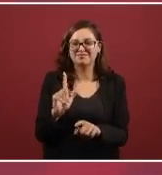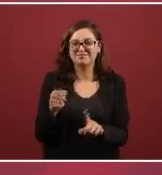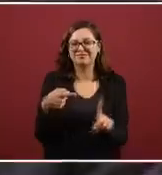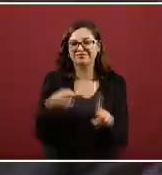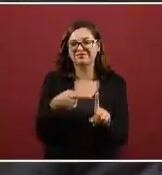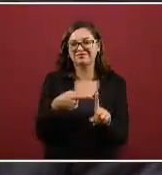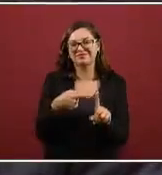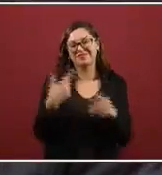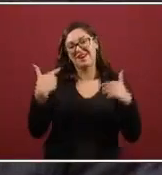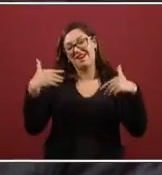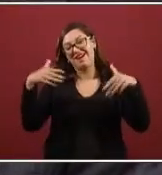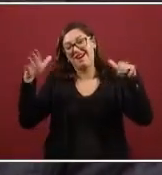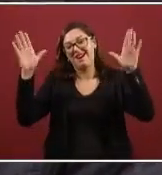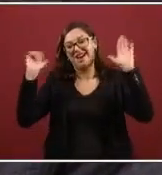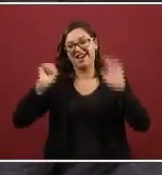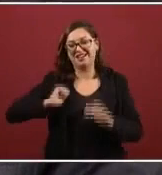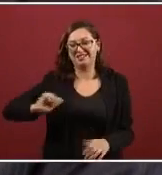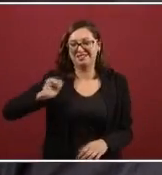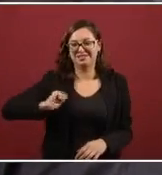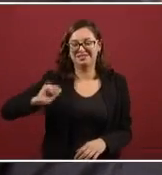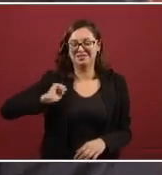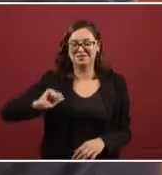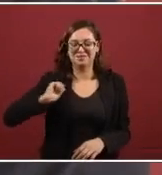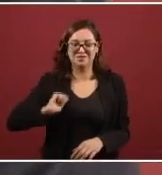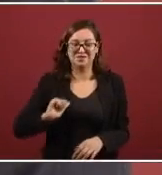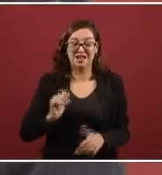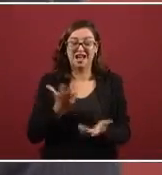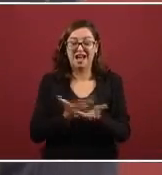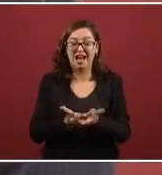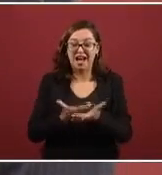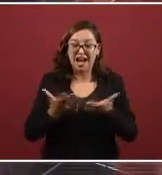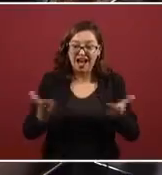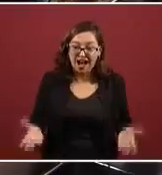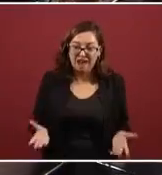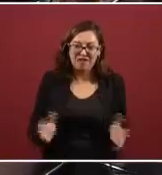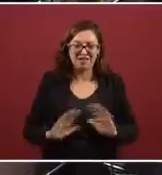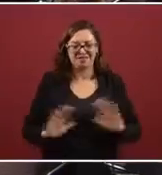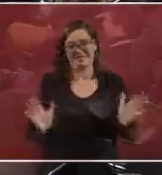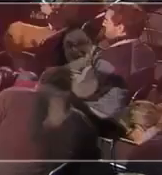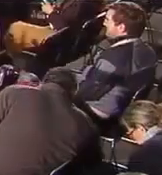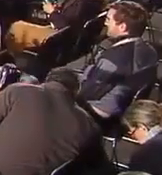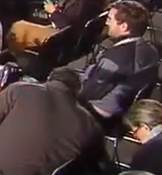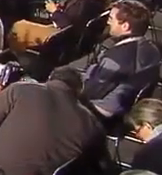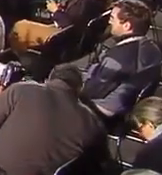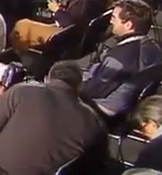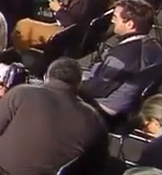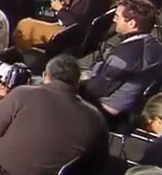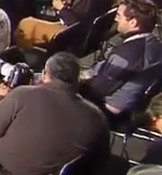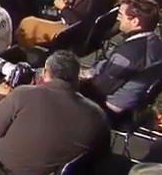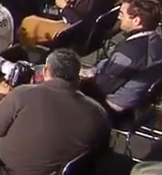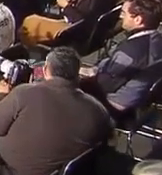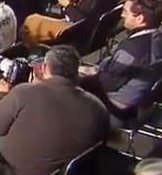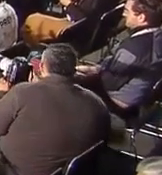eso era en otros tiempos. Ahora ya no hay eso. No hay